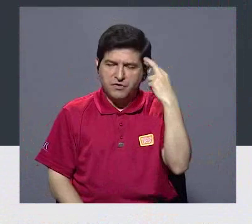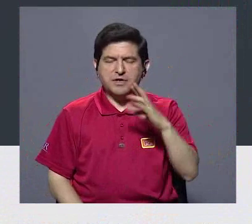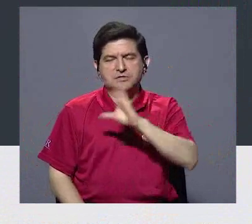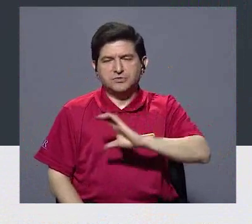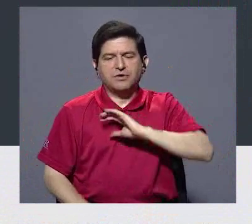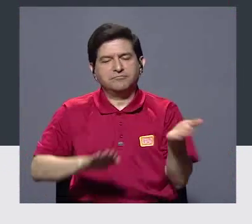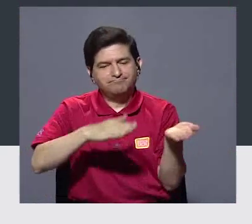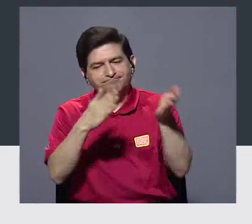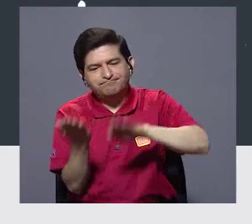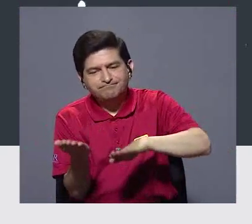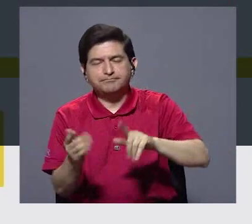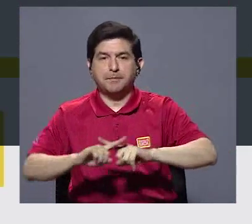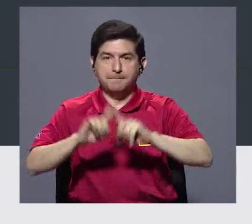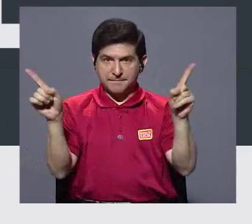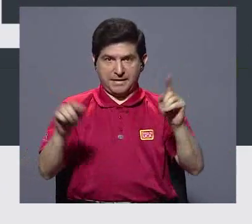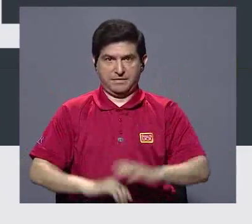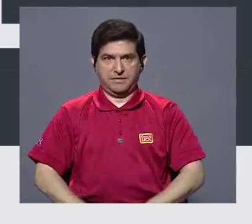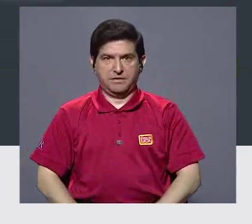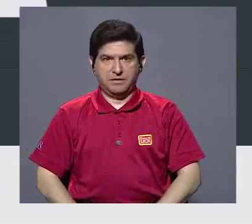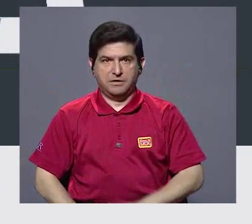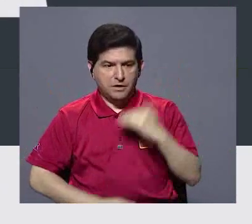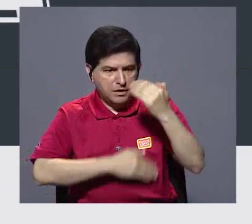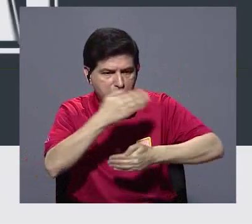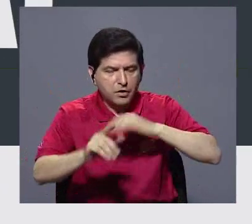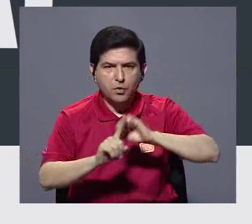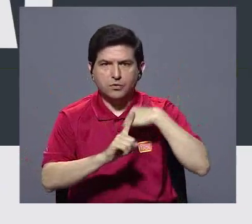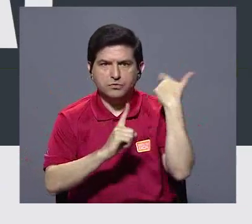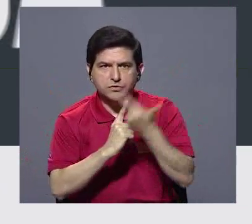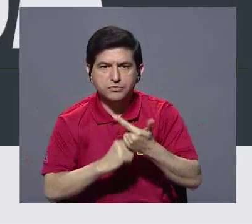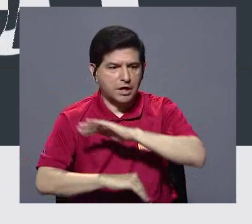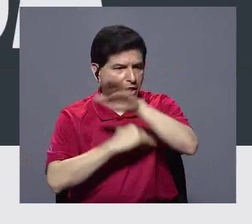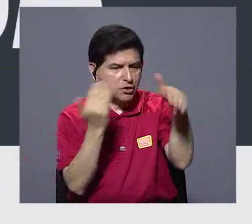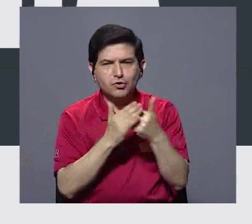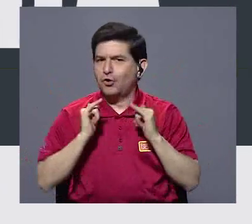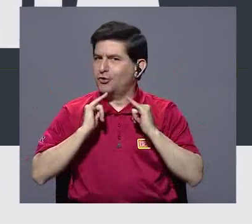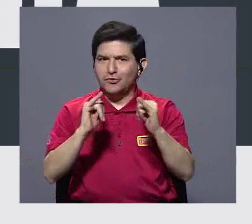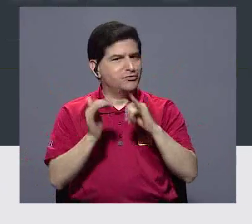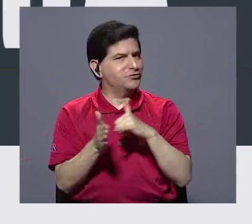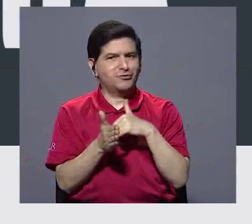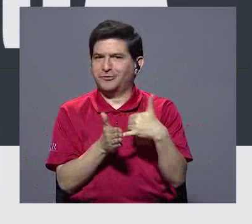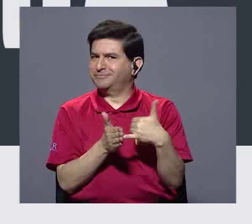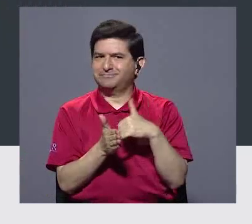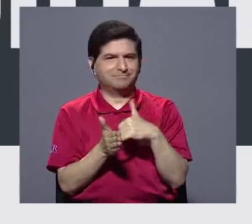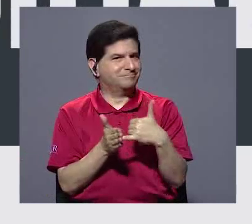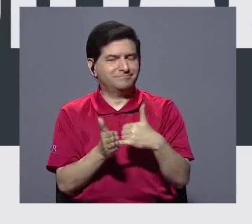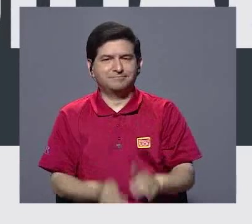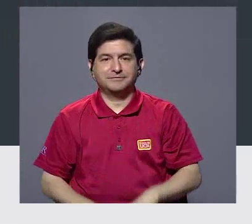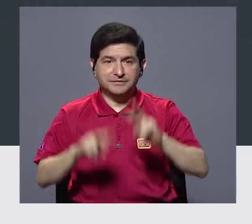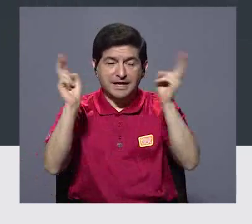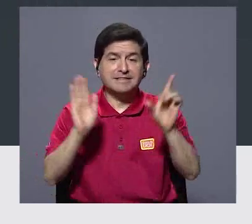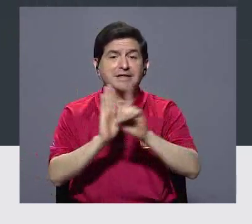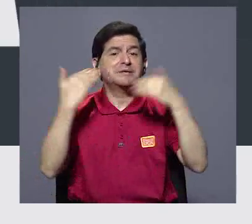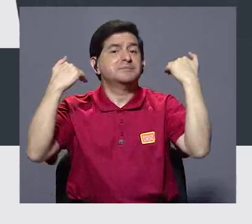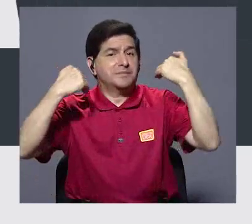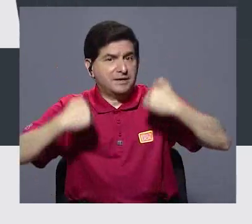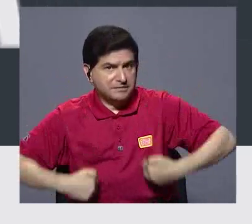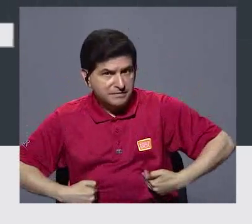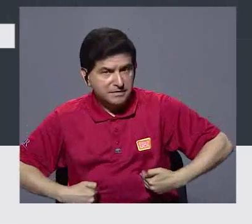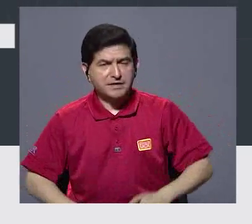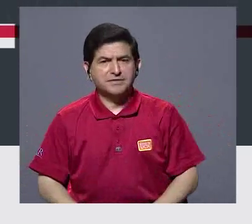naturaleza mortal. Pero, en la dinámica social, no todos somos igualmente vulnerables. En materia de derechos